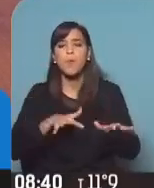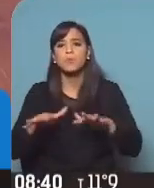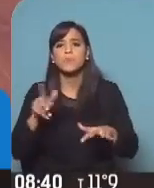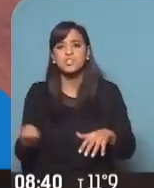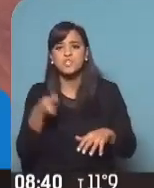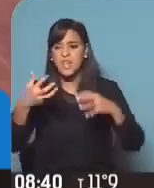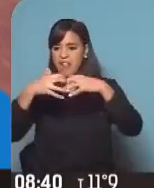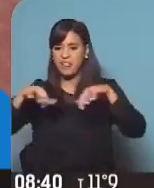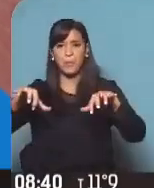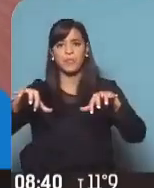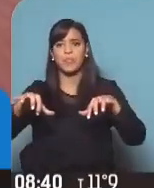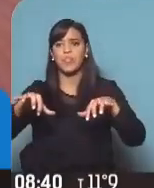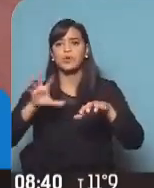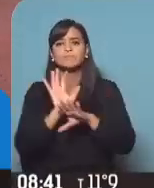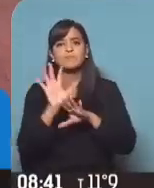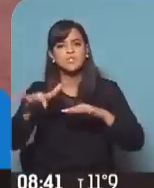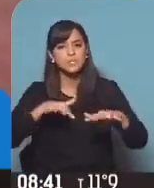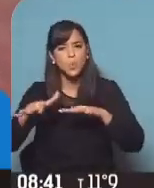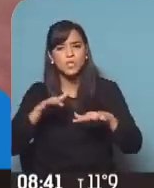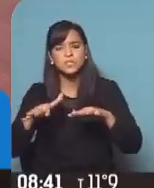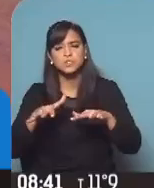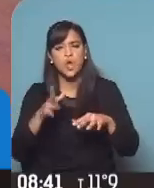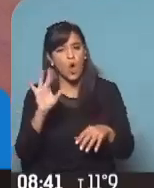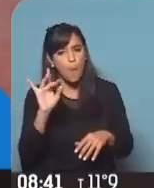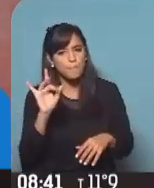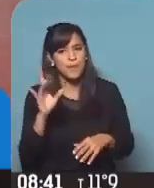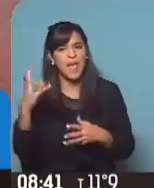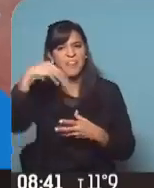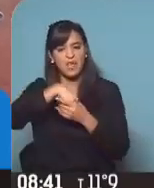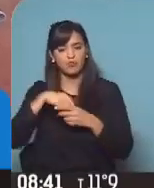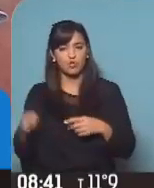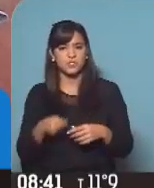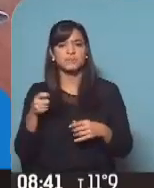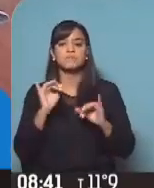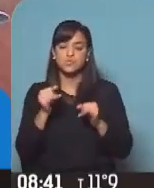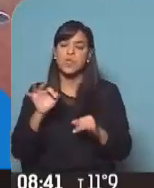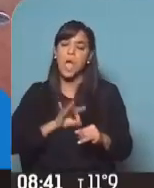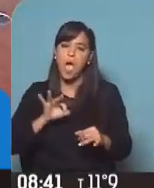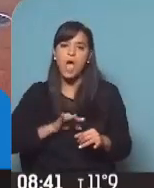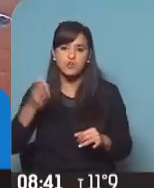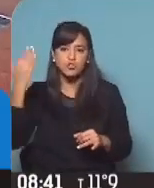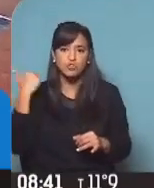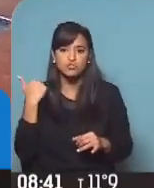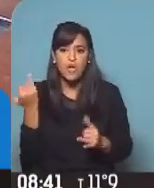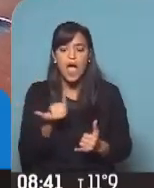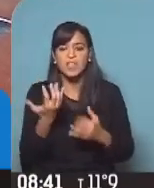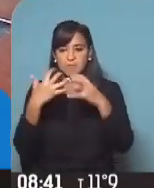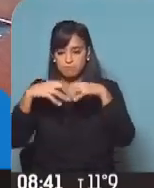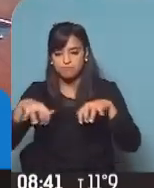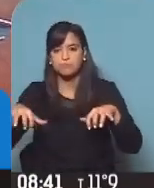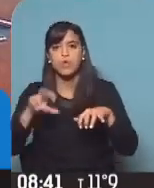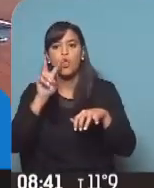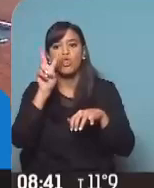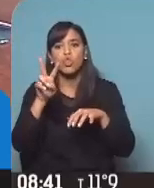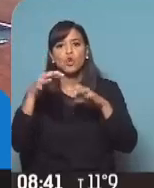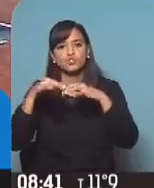dividido habla de una situación también complicada hacia adentro de la segunda se hace varios años que hay dos dos